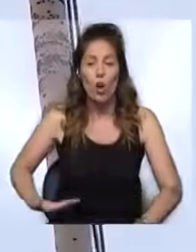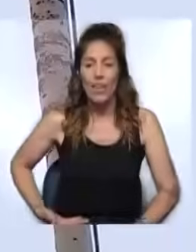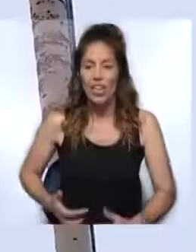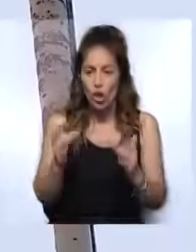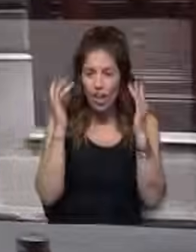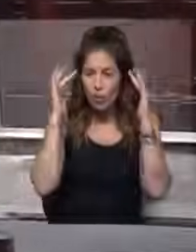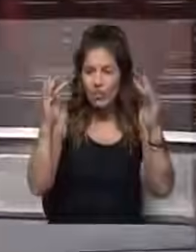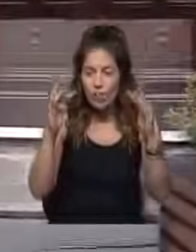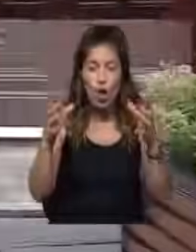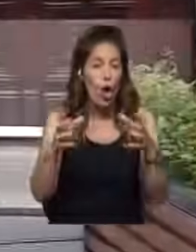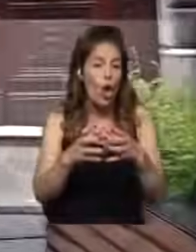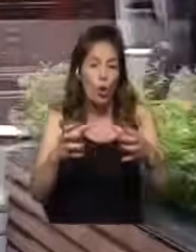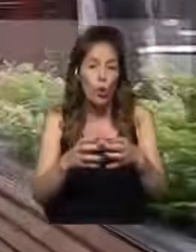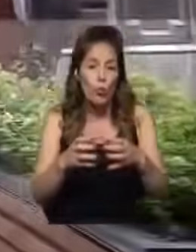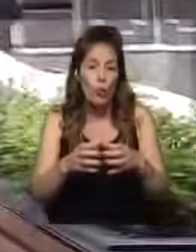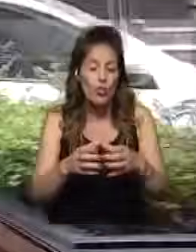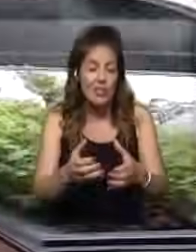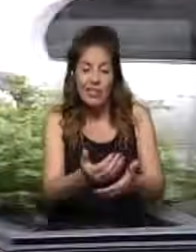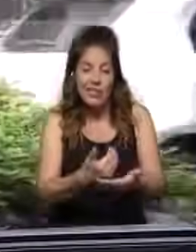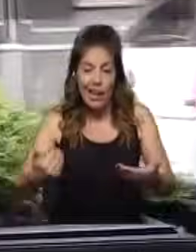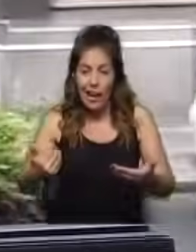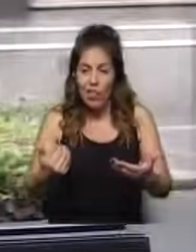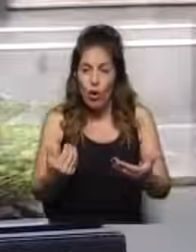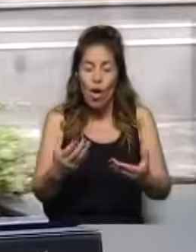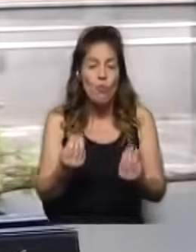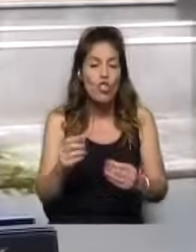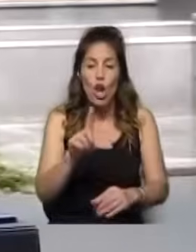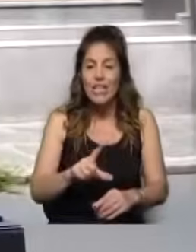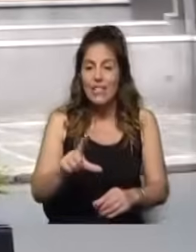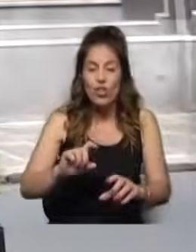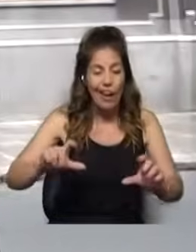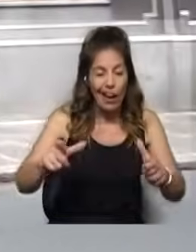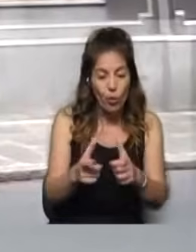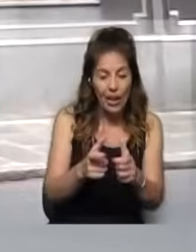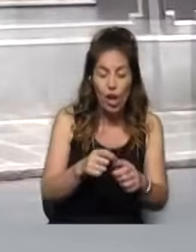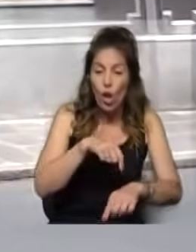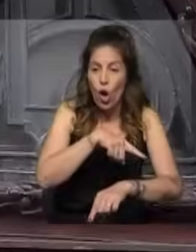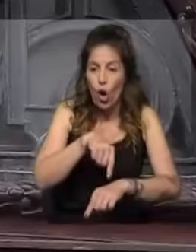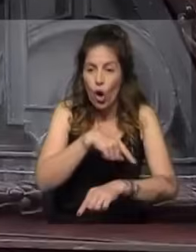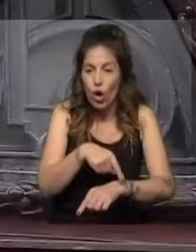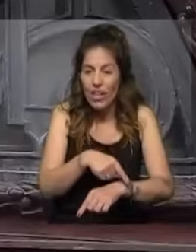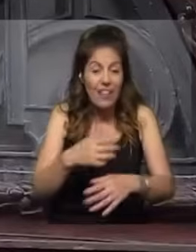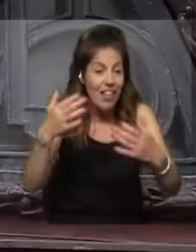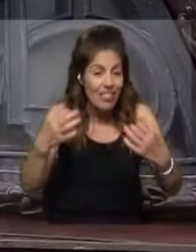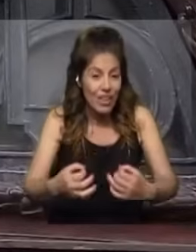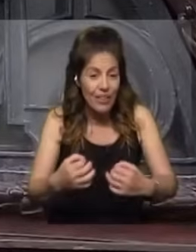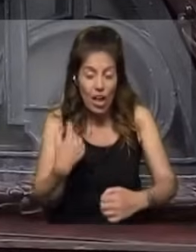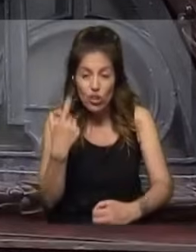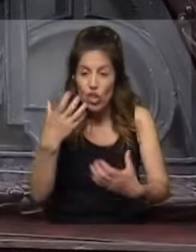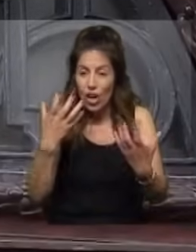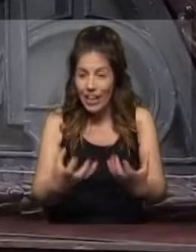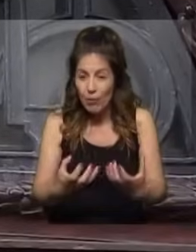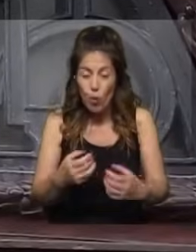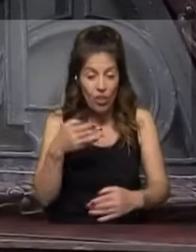grupos se han retirado de muchos liceos se han se redujeron horas y y lo realmente lo que nosotros queremos cuando